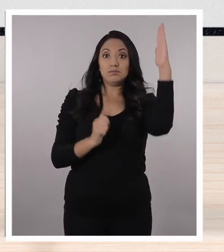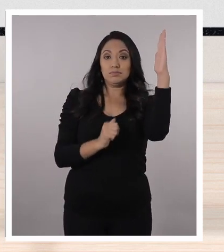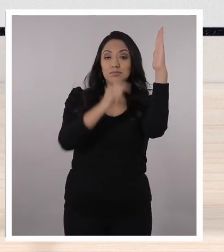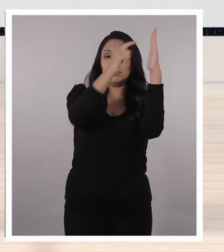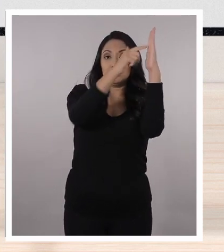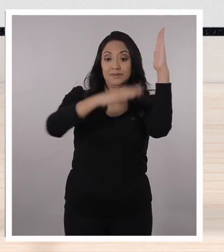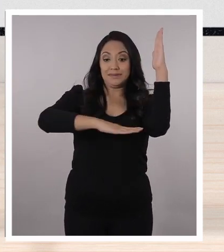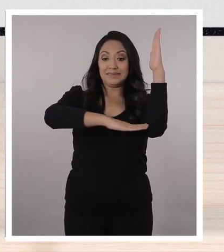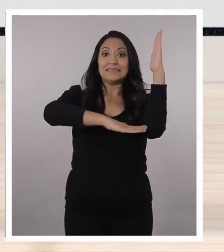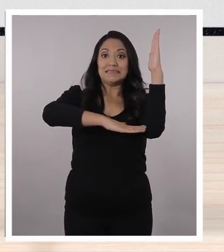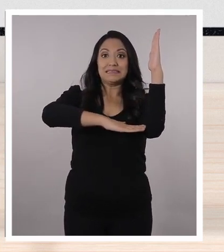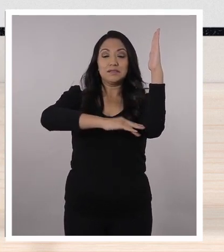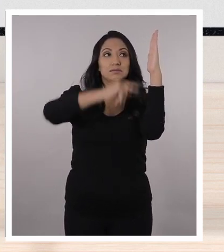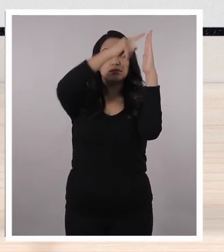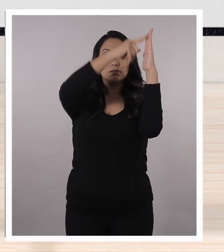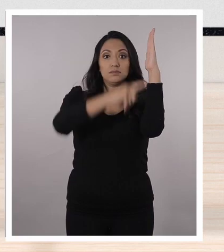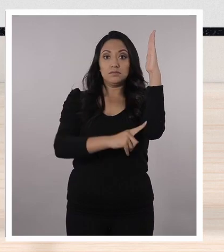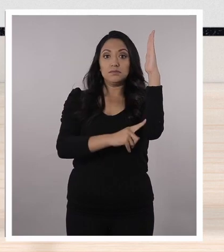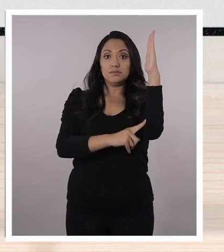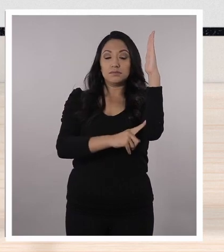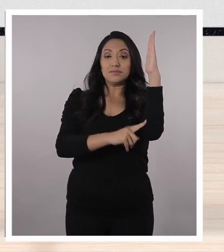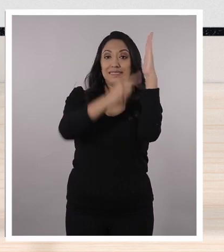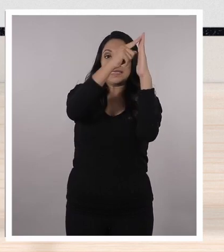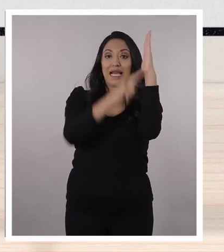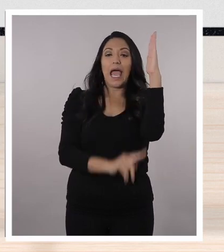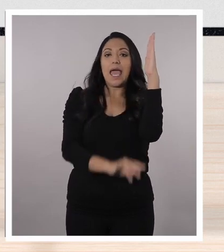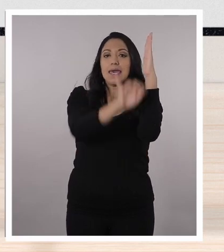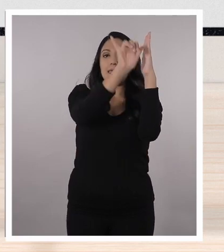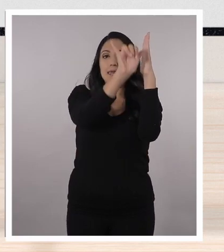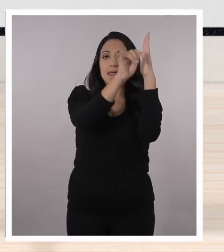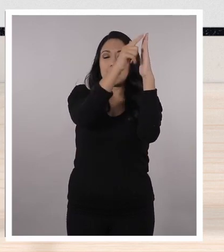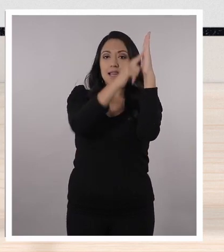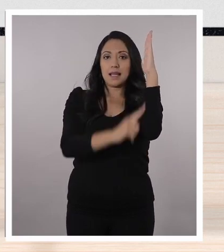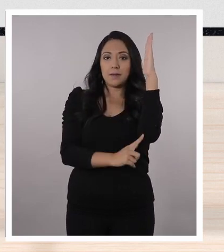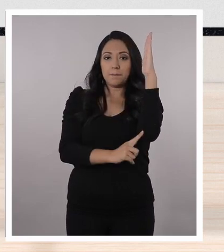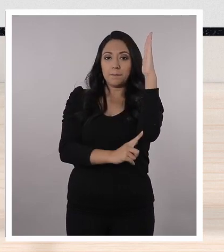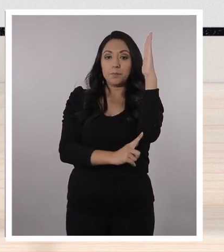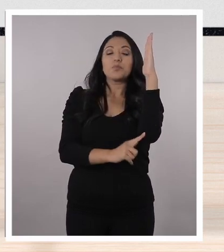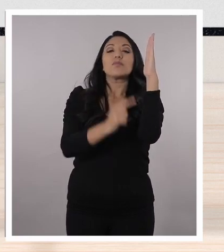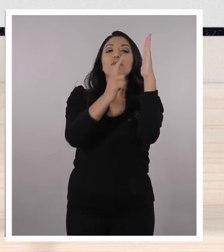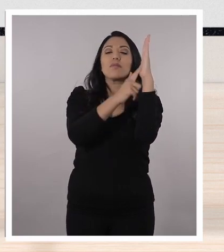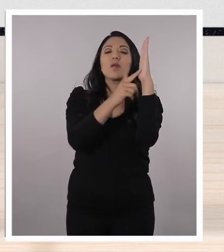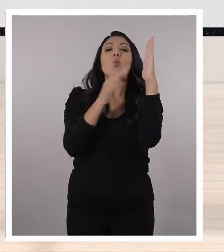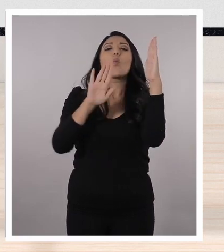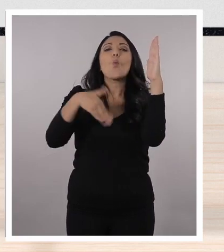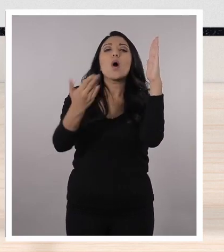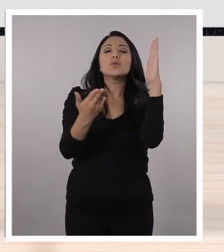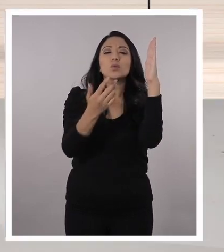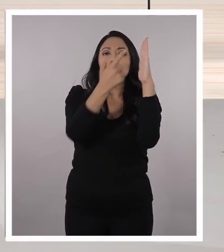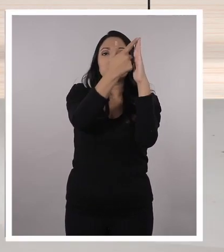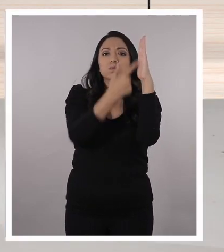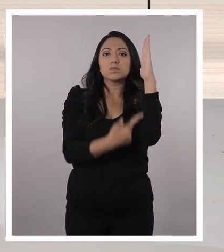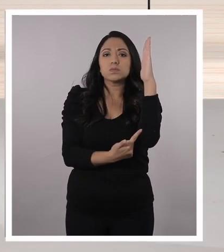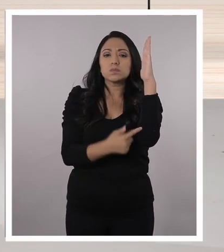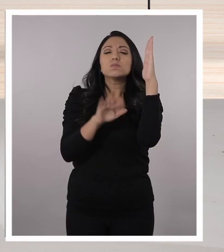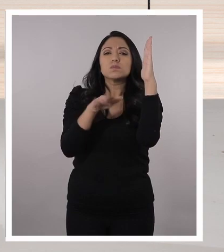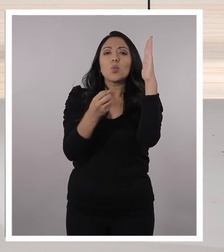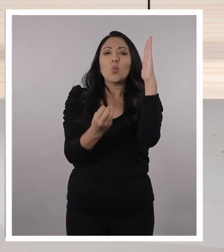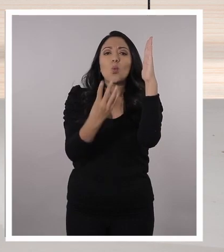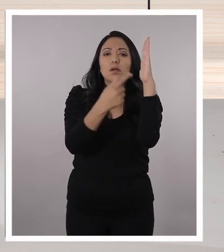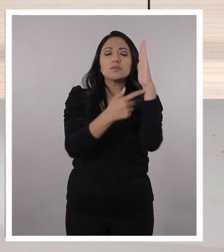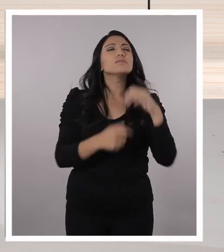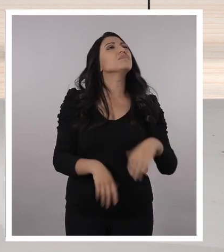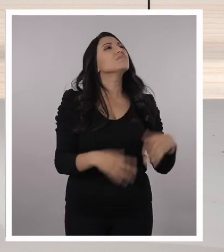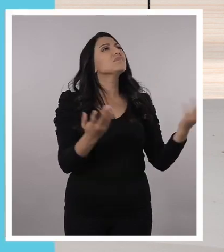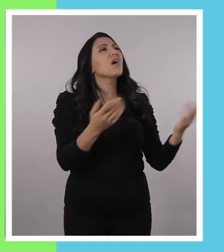eje vertical o eje de las 10, también como se le conoce, va la frecuencia. Webster, por favor,